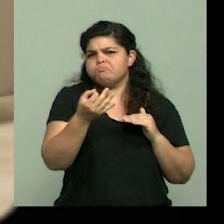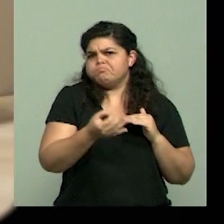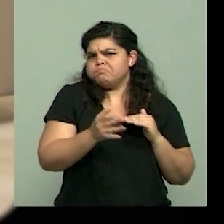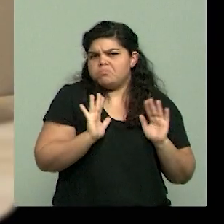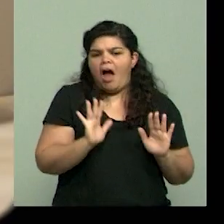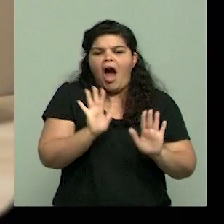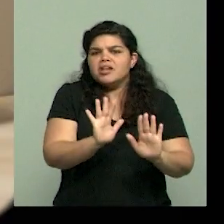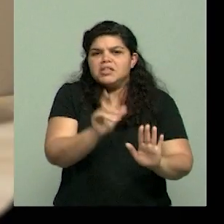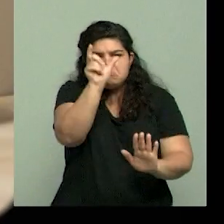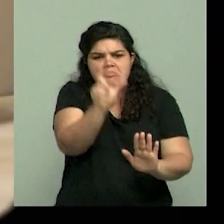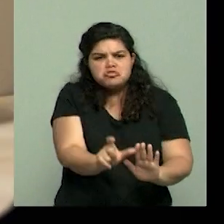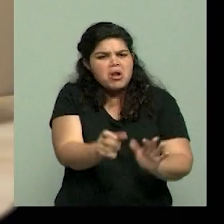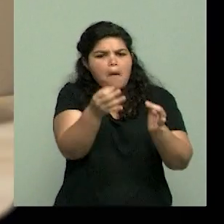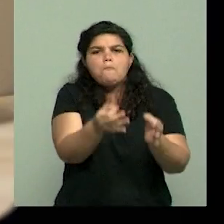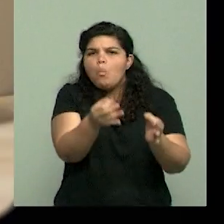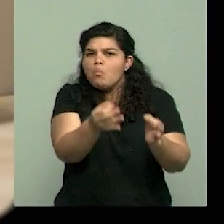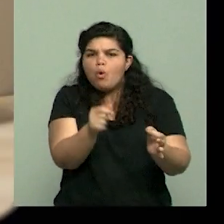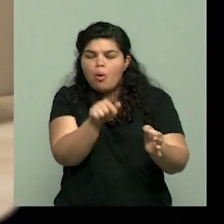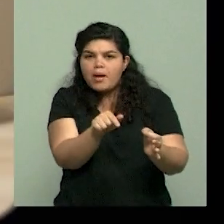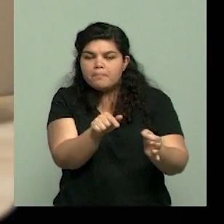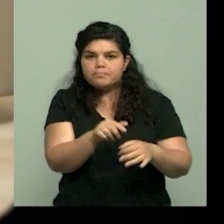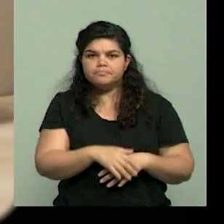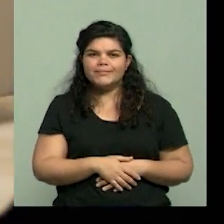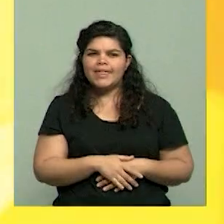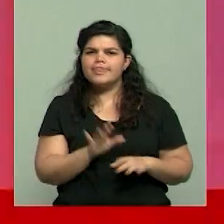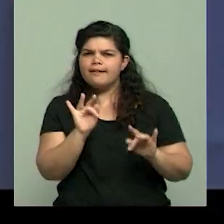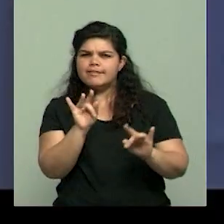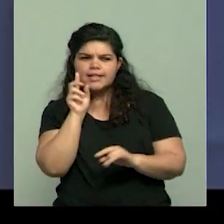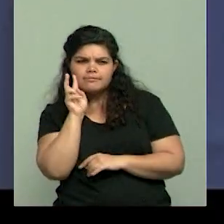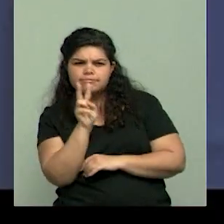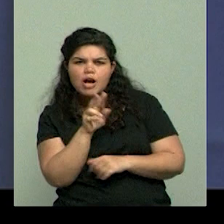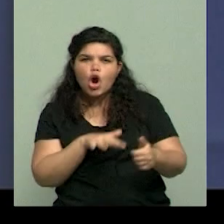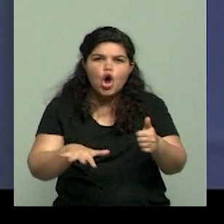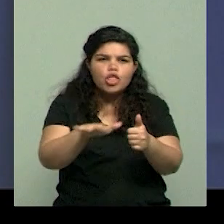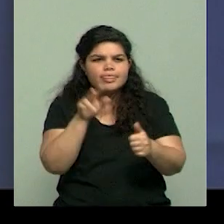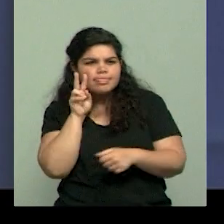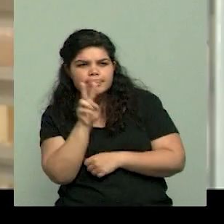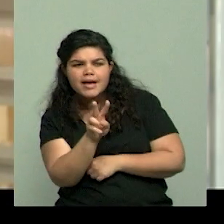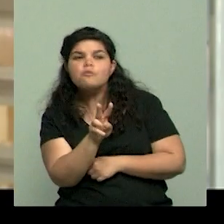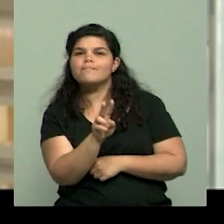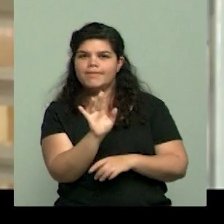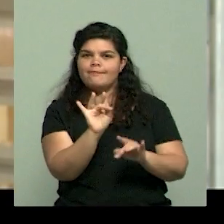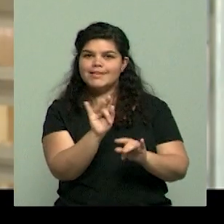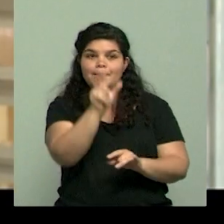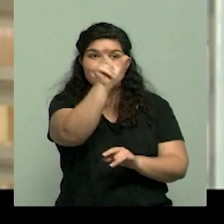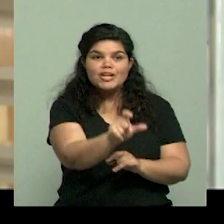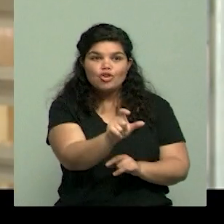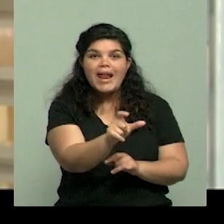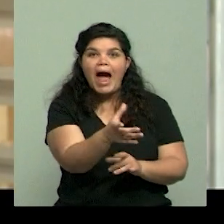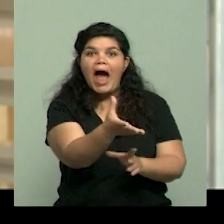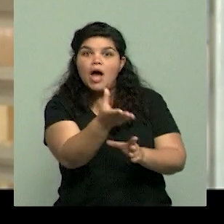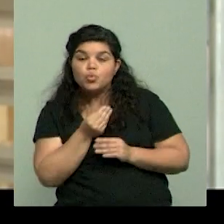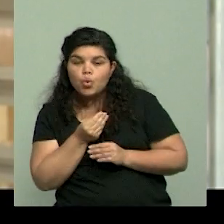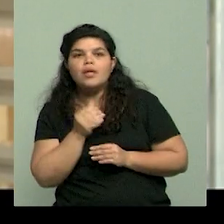llama. Entonces es más difícil poder detectarlo, ¿sí?, si la persona no pide ayuda. Y el trastorno por